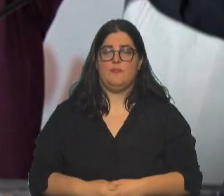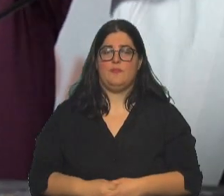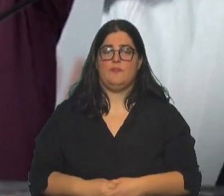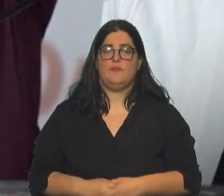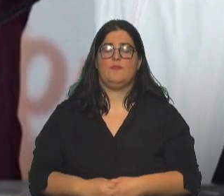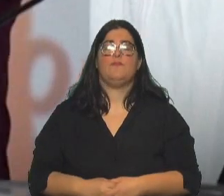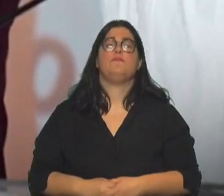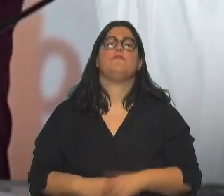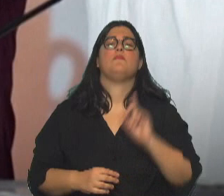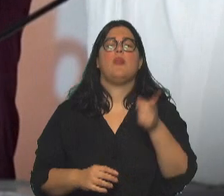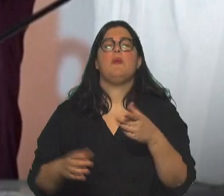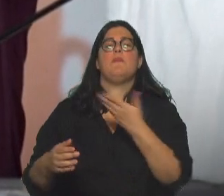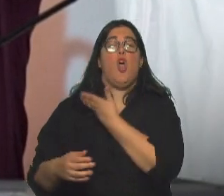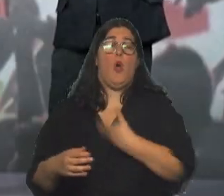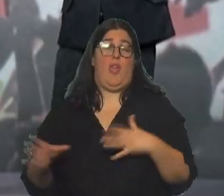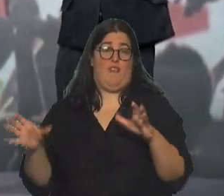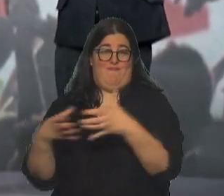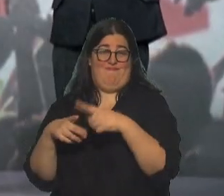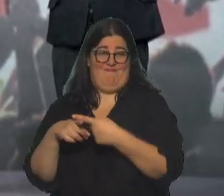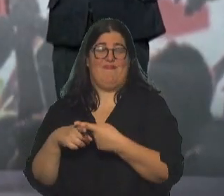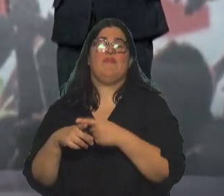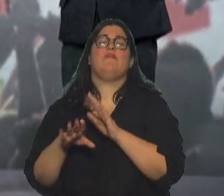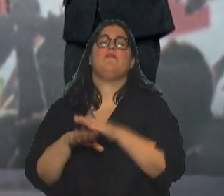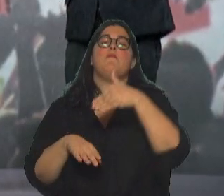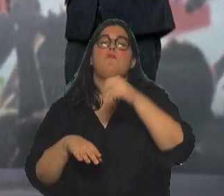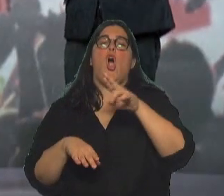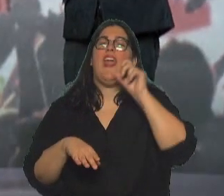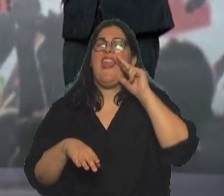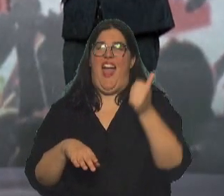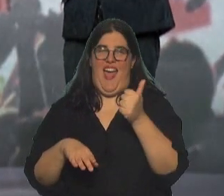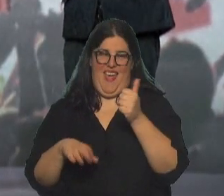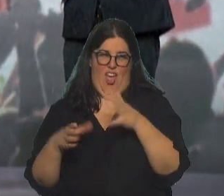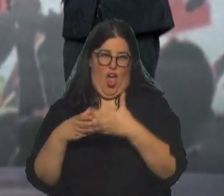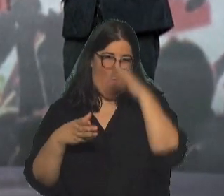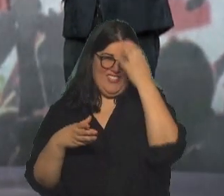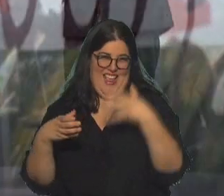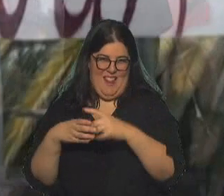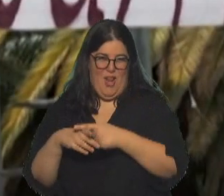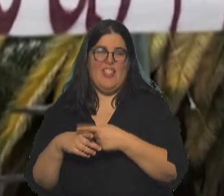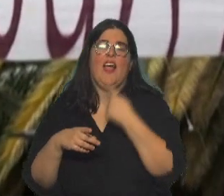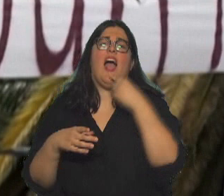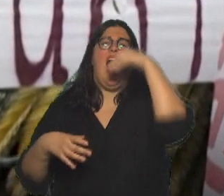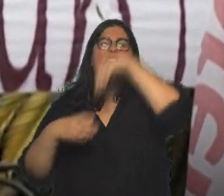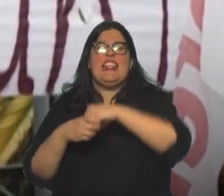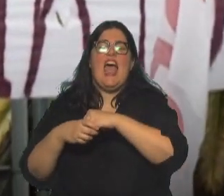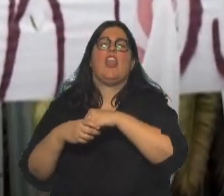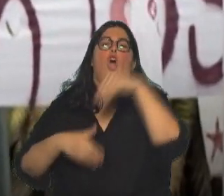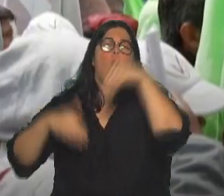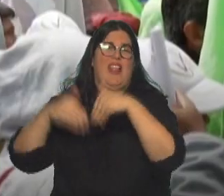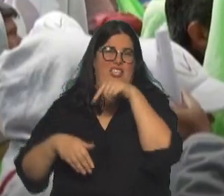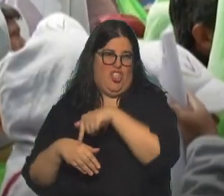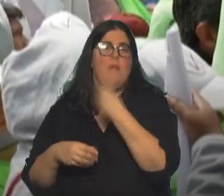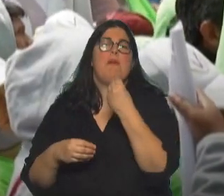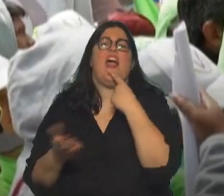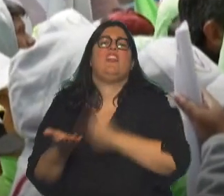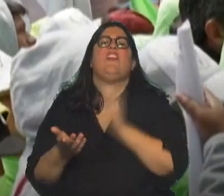Por su parte, el oficialista Movimiento de Regeneración Nacional, Morena, optó por una encuesta interna para definir su candidatura, una